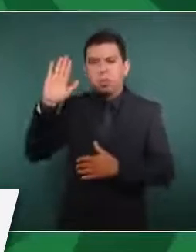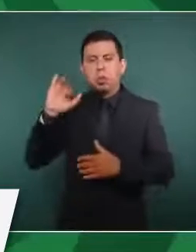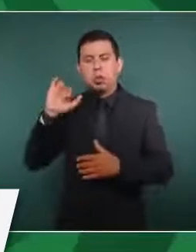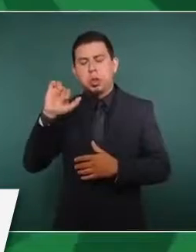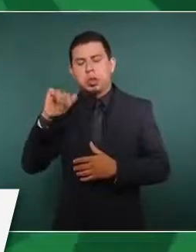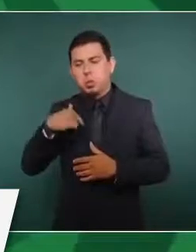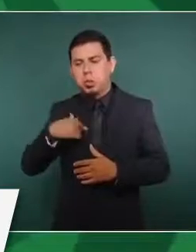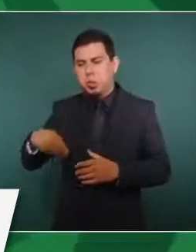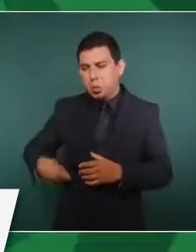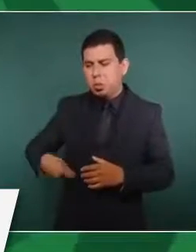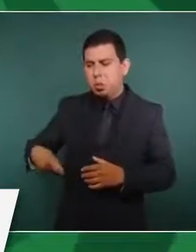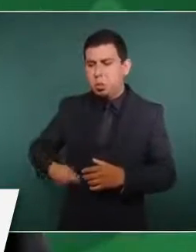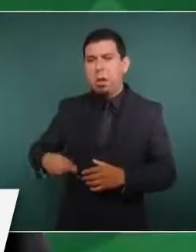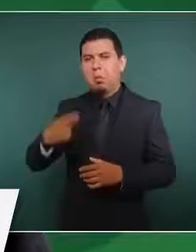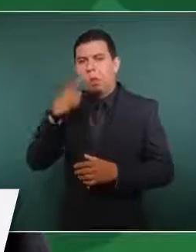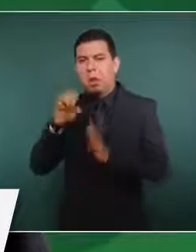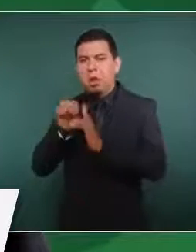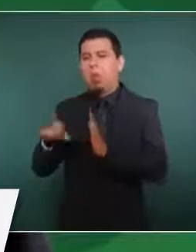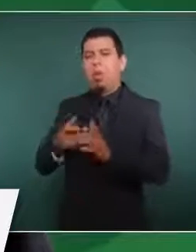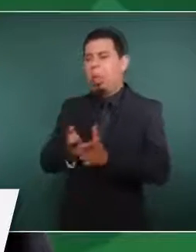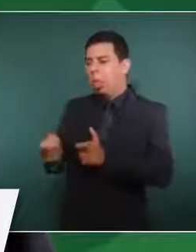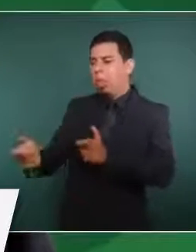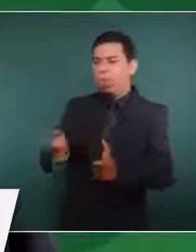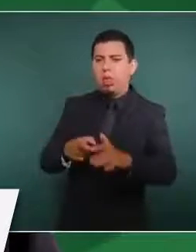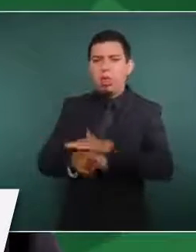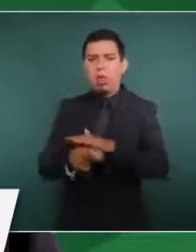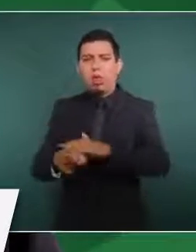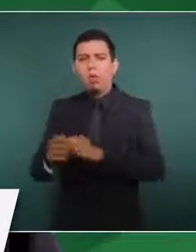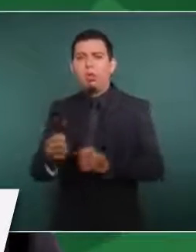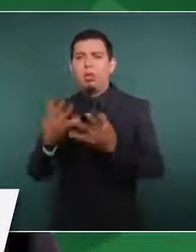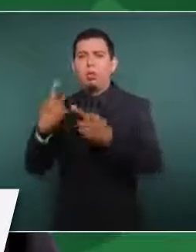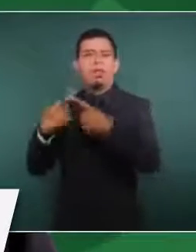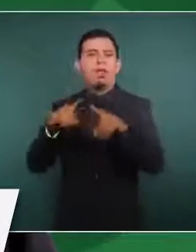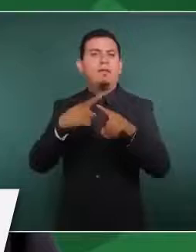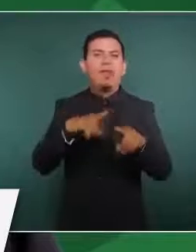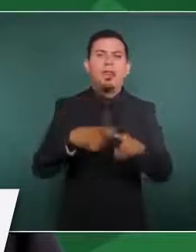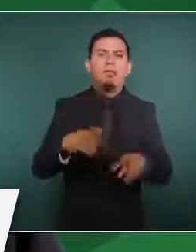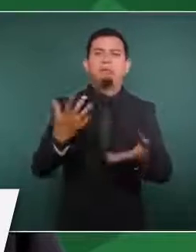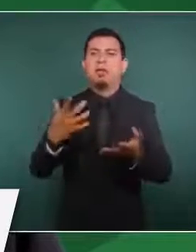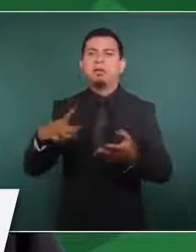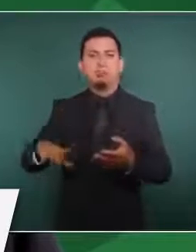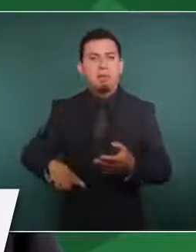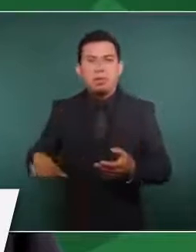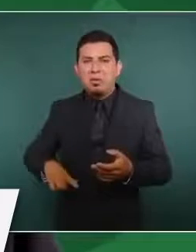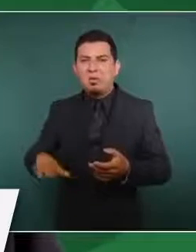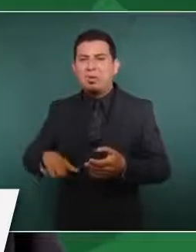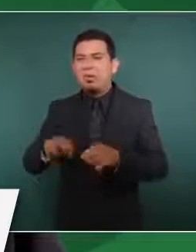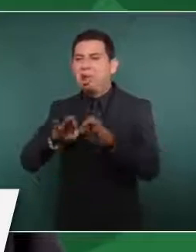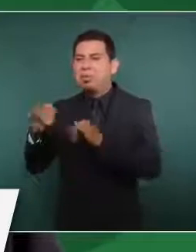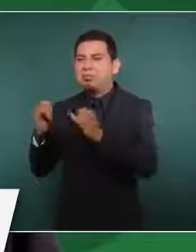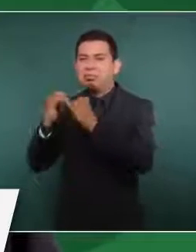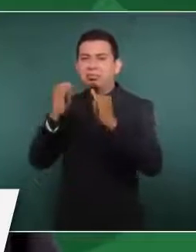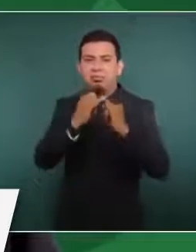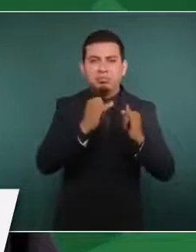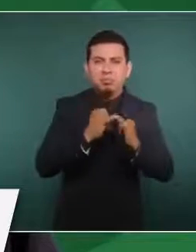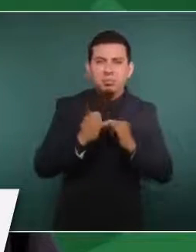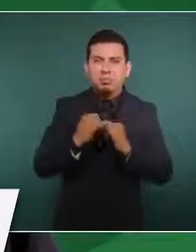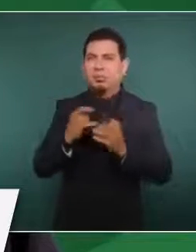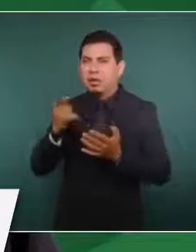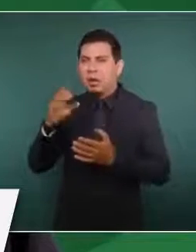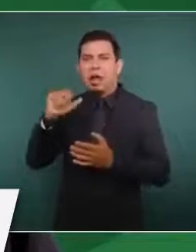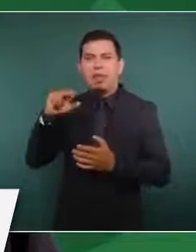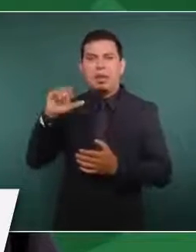sobornaban a distintos gobiernos de América Latina.